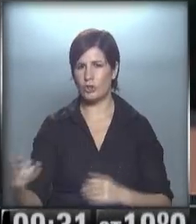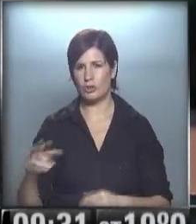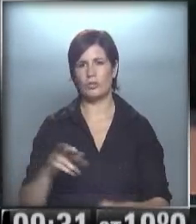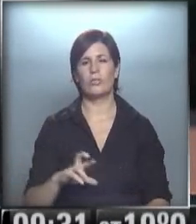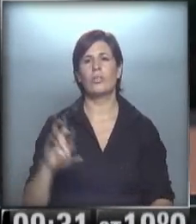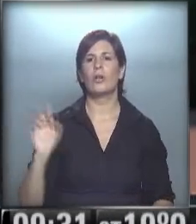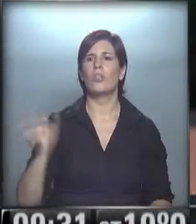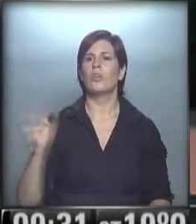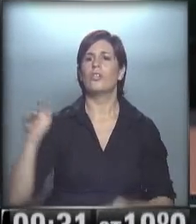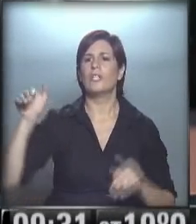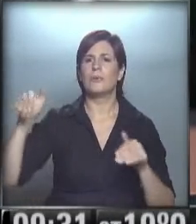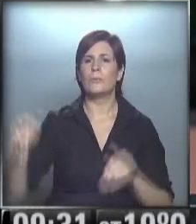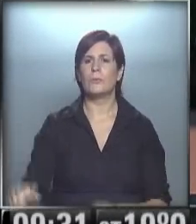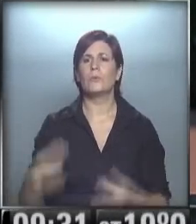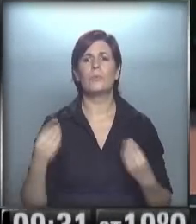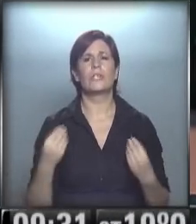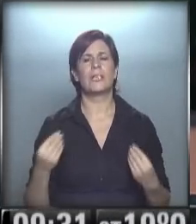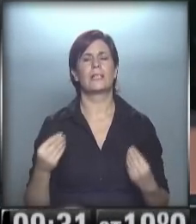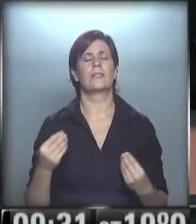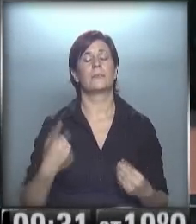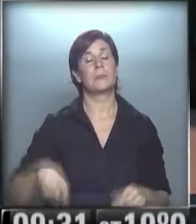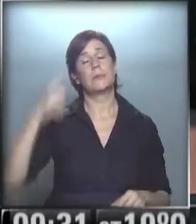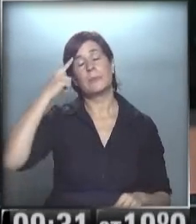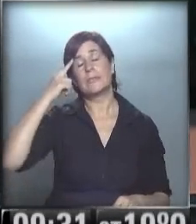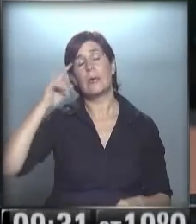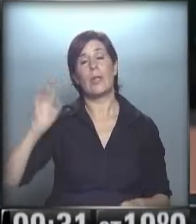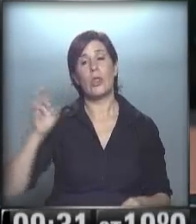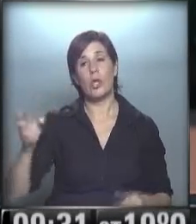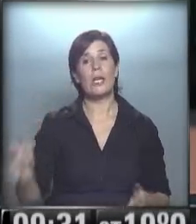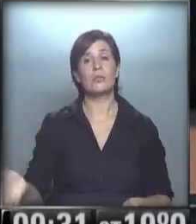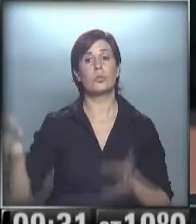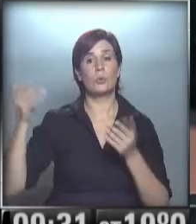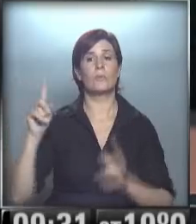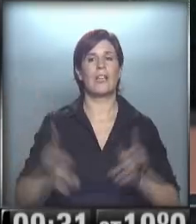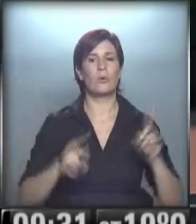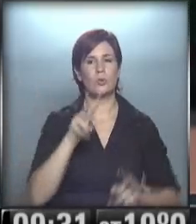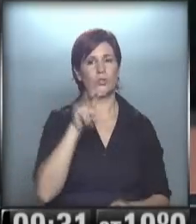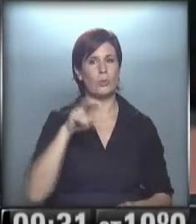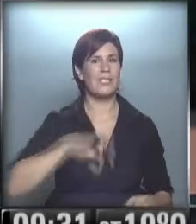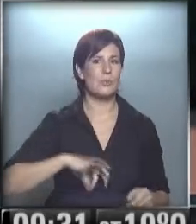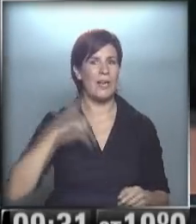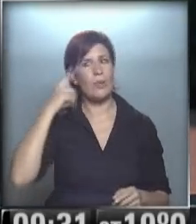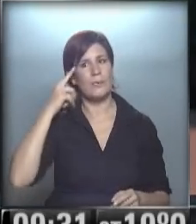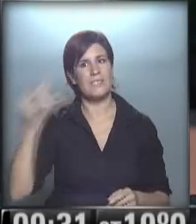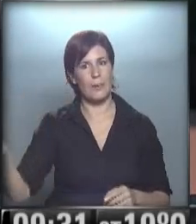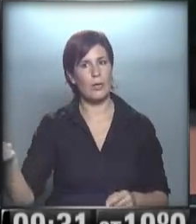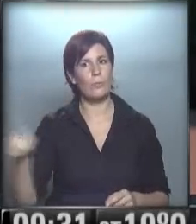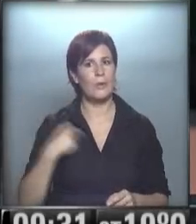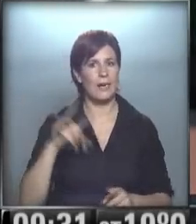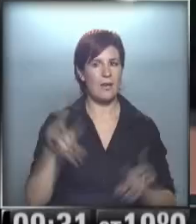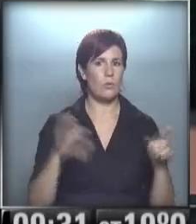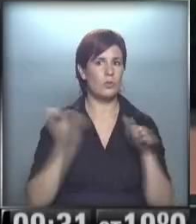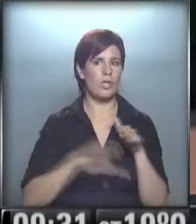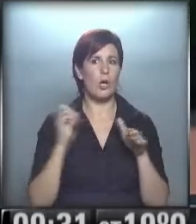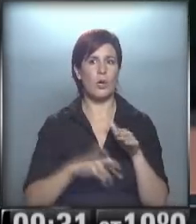cae cuando justamente se esperaba una mayor demanda de aquellos que cobraban el sueldo y hacen sus ahorros o